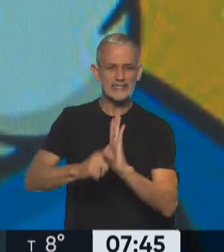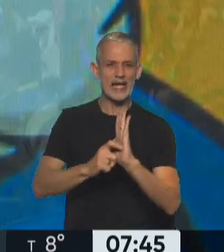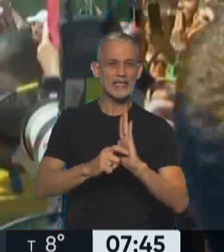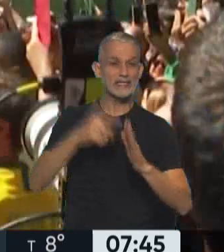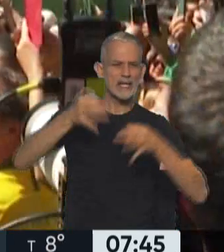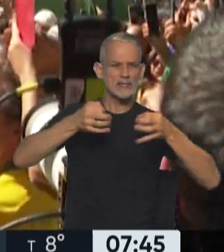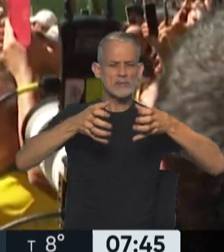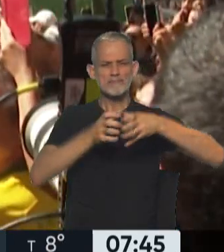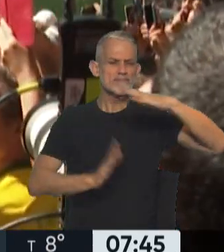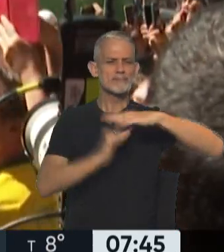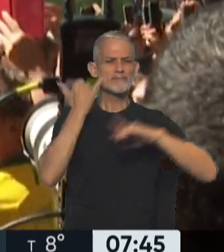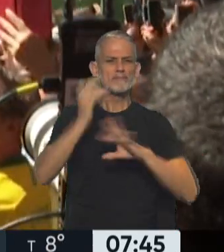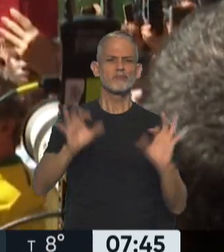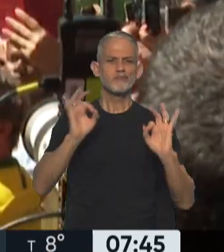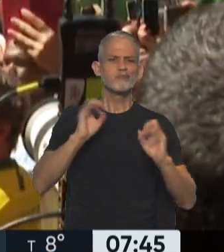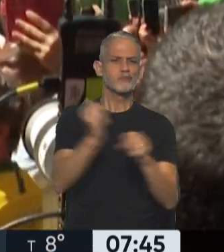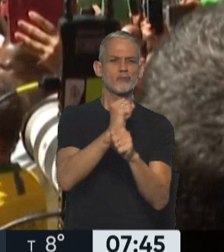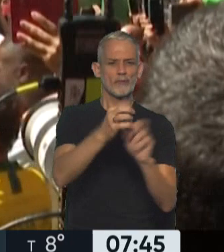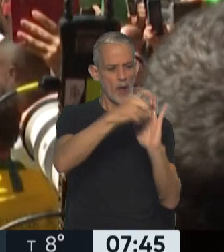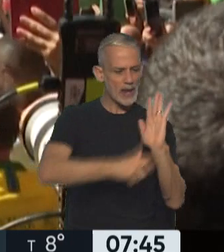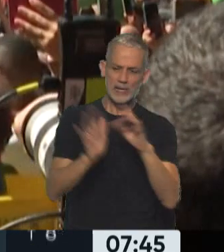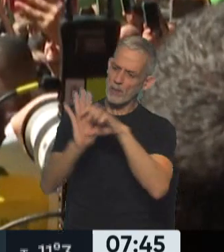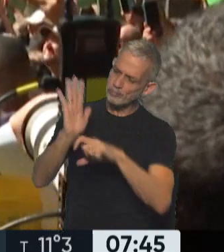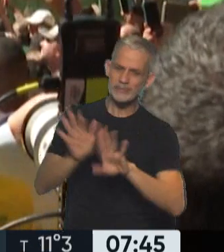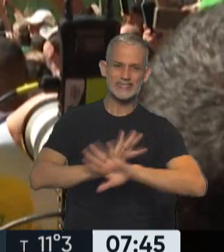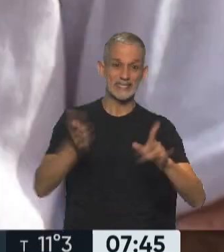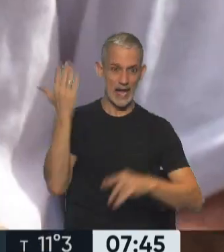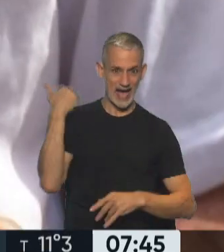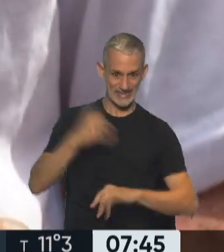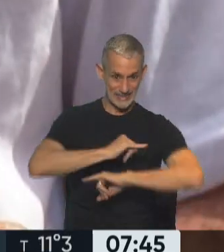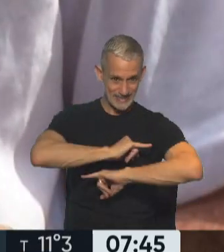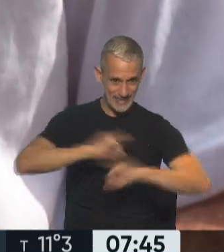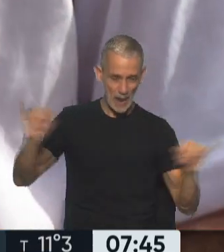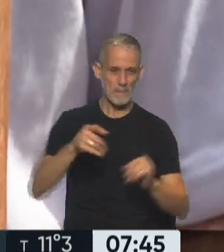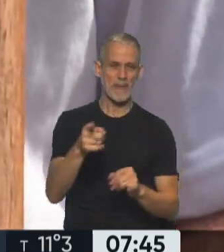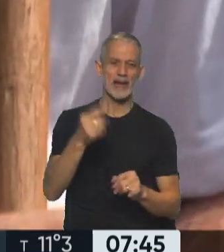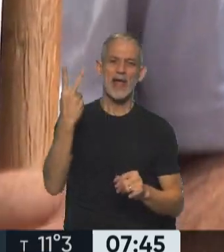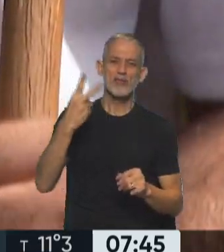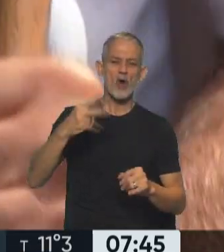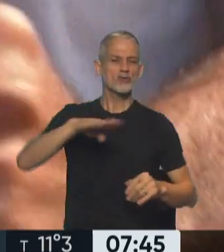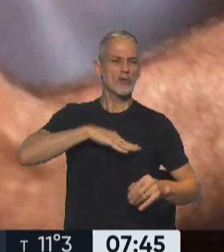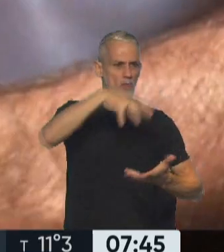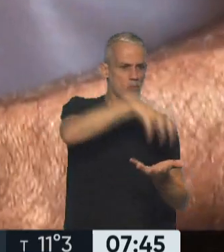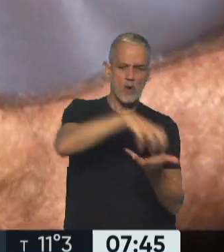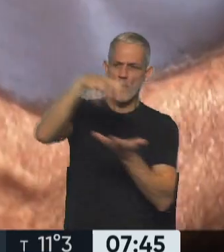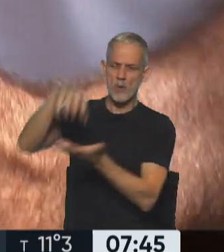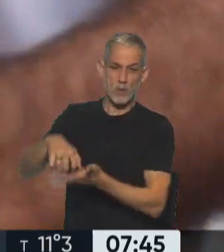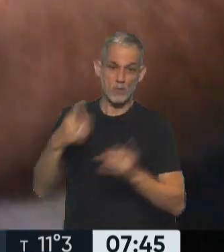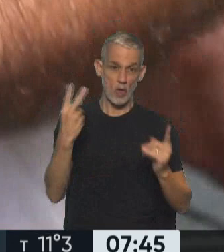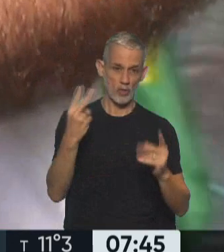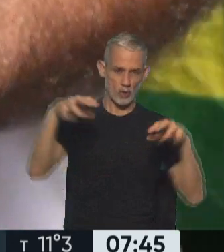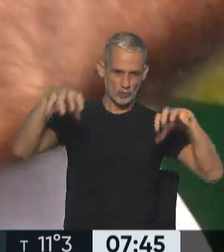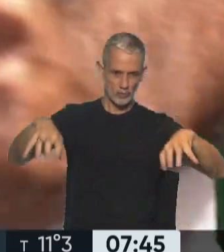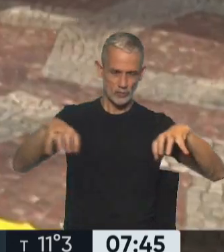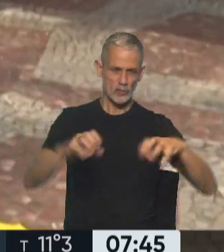Tribunal Electoral de Brasil y ayer arrancaron precisamente las campañas políticas en dos actos muy importantes, los de los